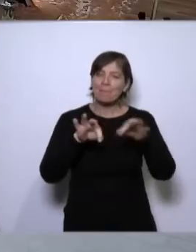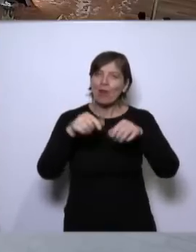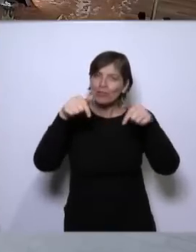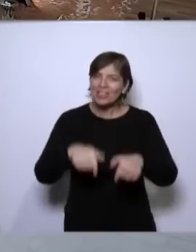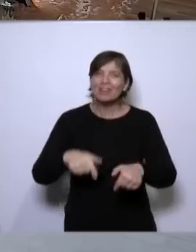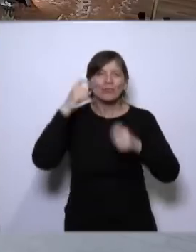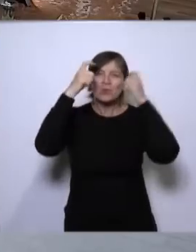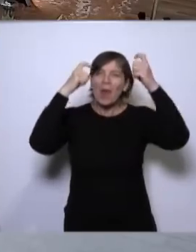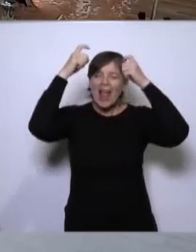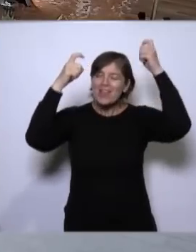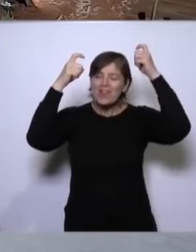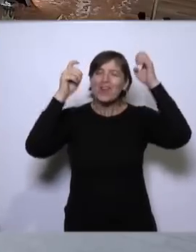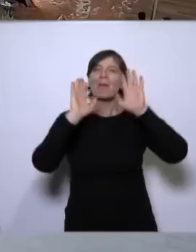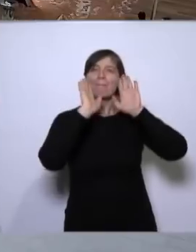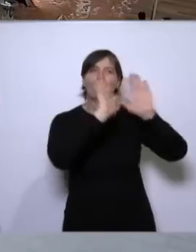este sueño.